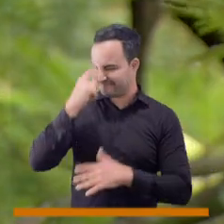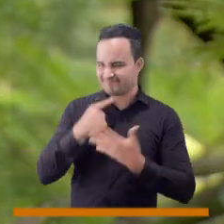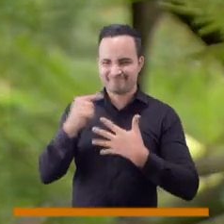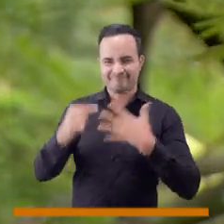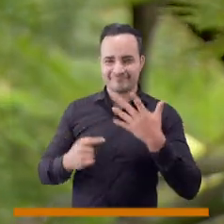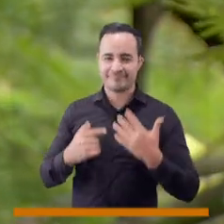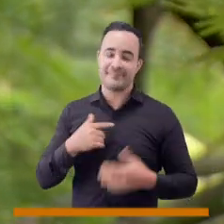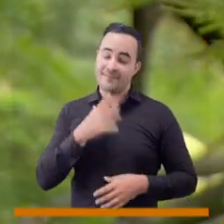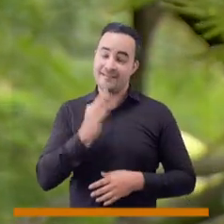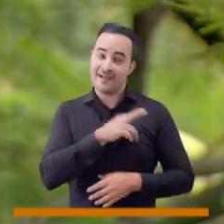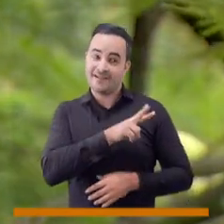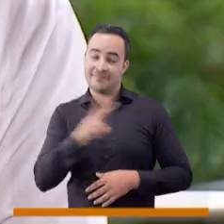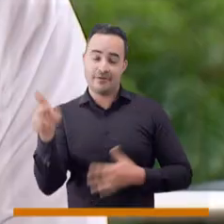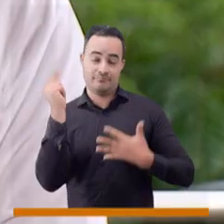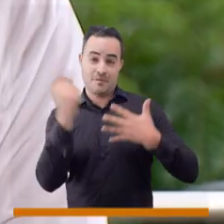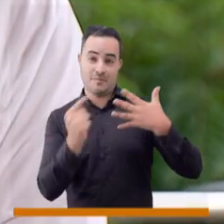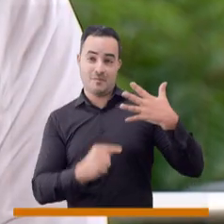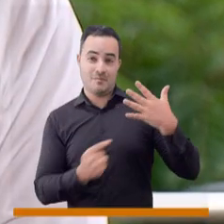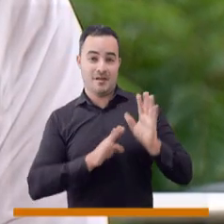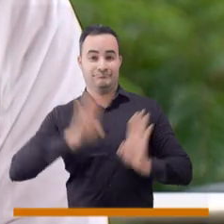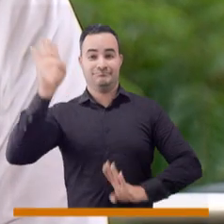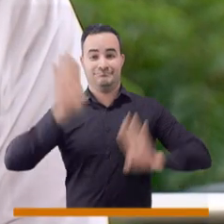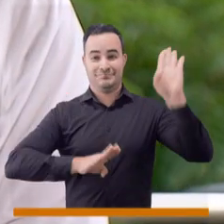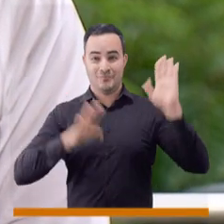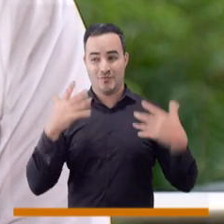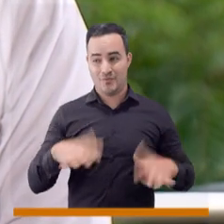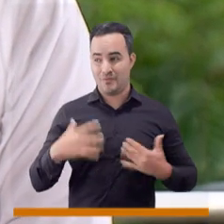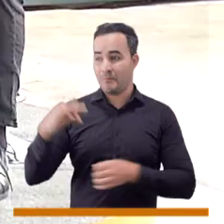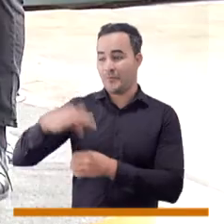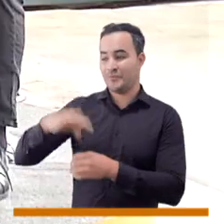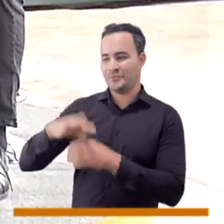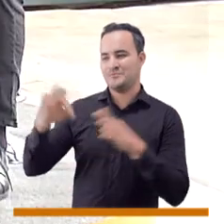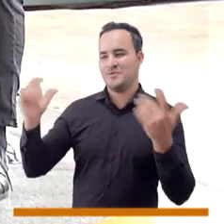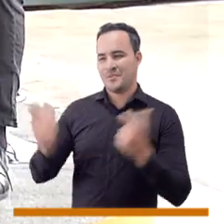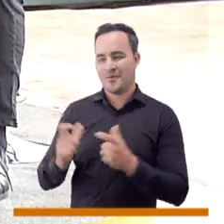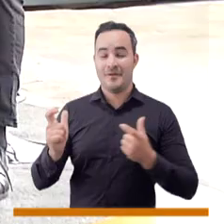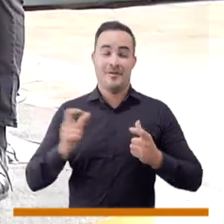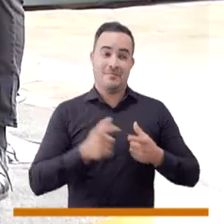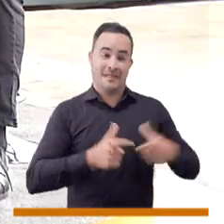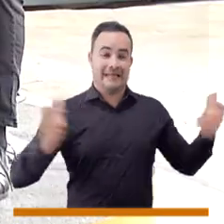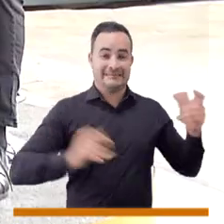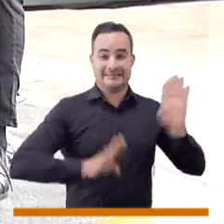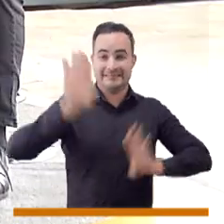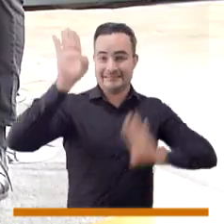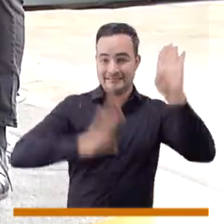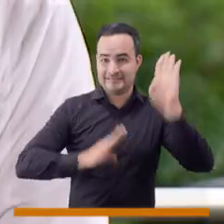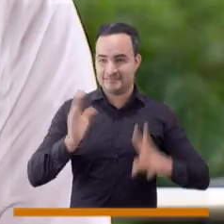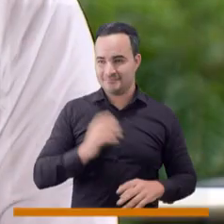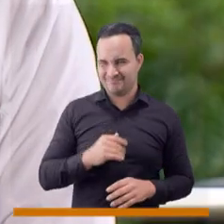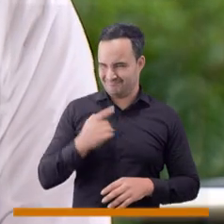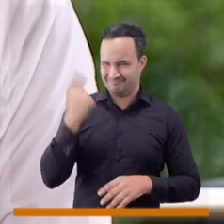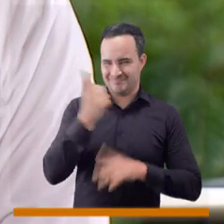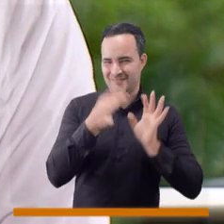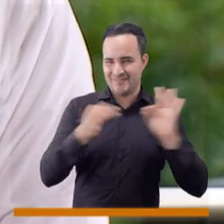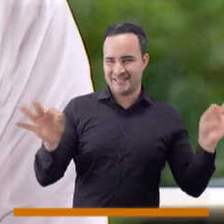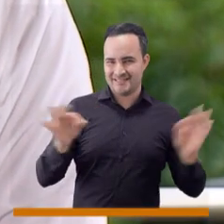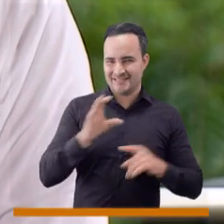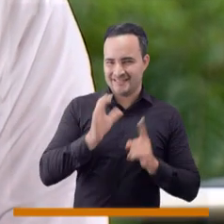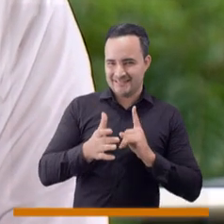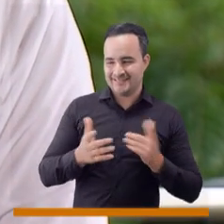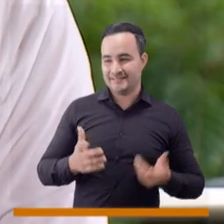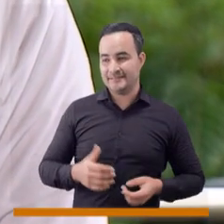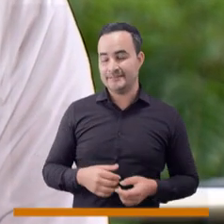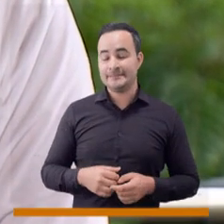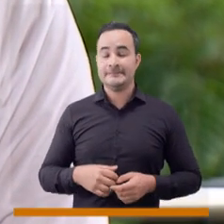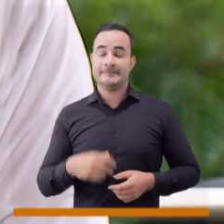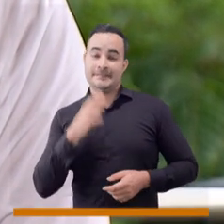un abanico, que como dicen jocosamente algunos, hay más candidatos que votantes. Caterina, es una triste realidad que está viviendo hoy